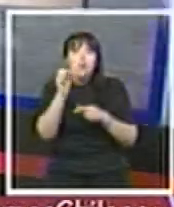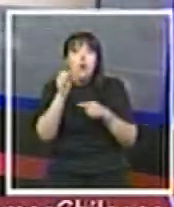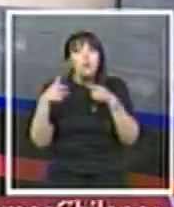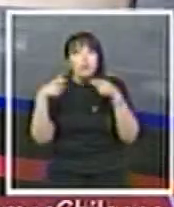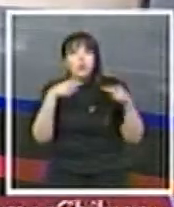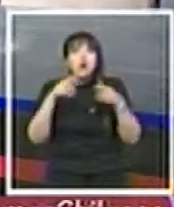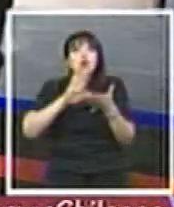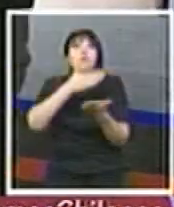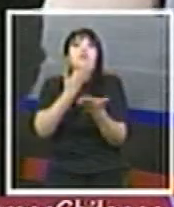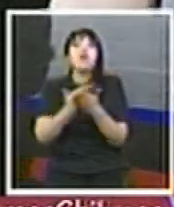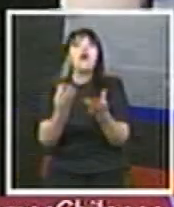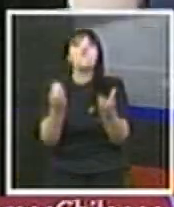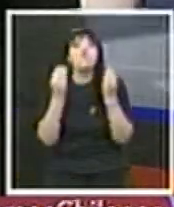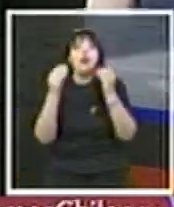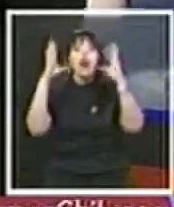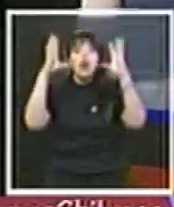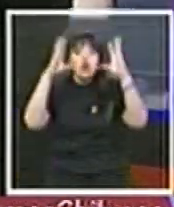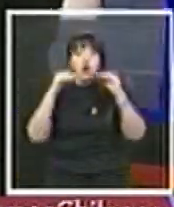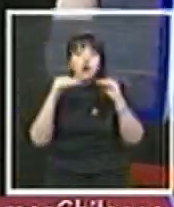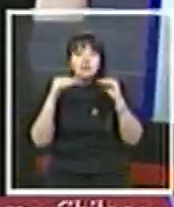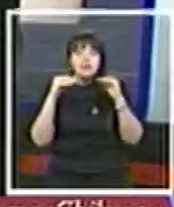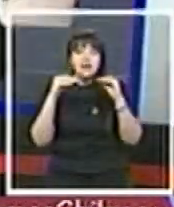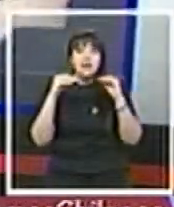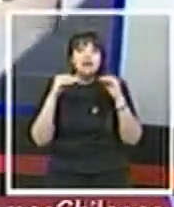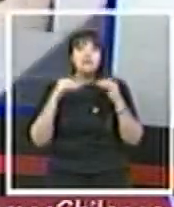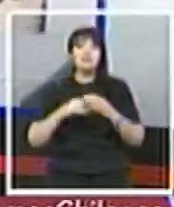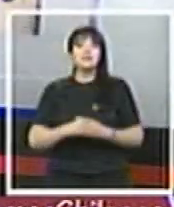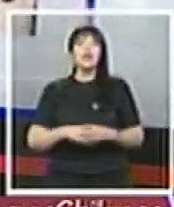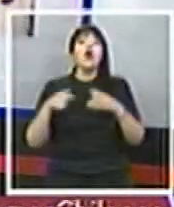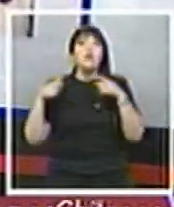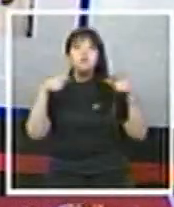¿cómo estás? Buenas noches. Oye, si le cantamos el